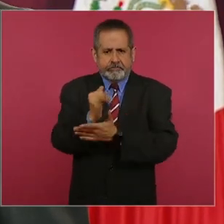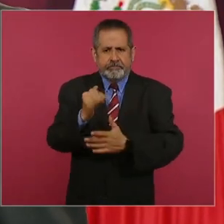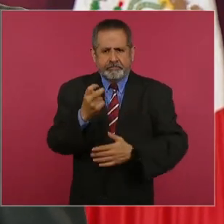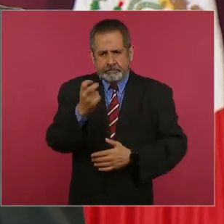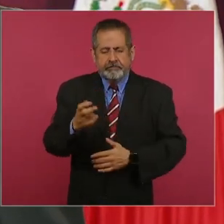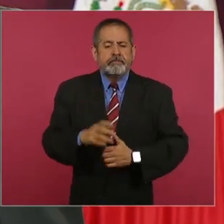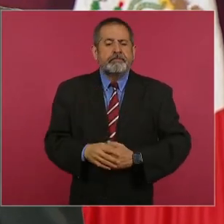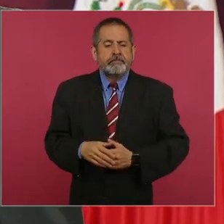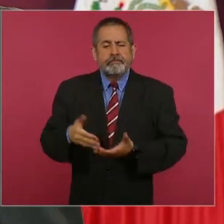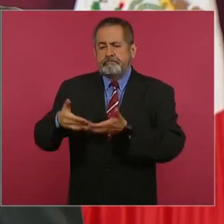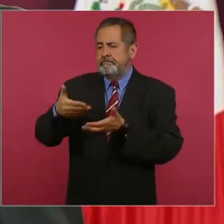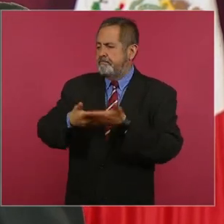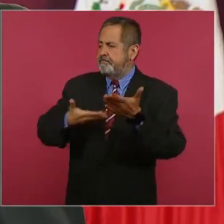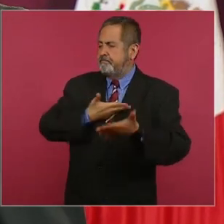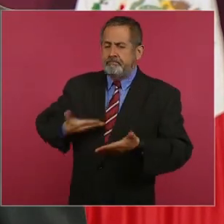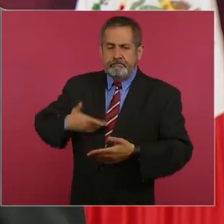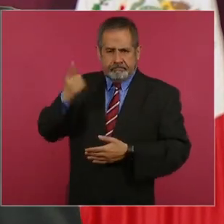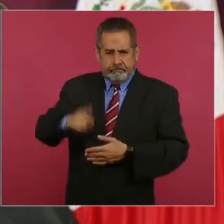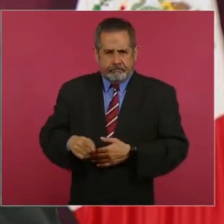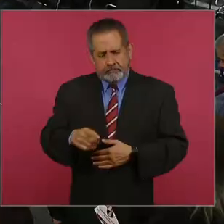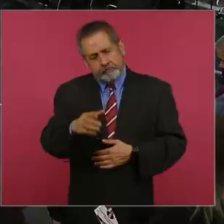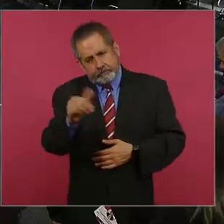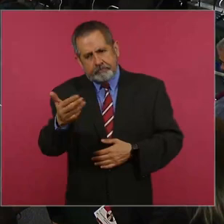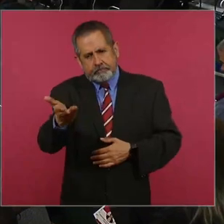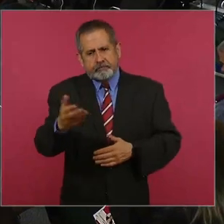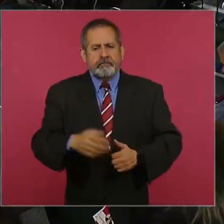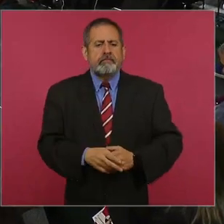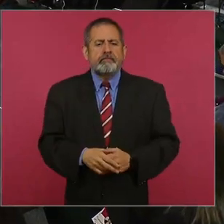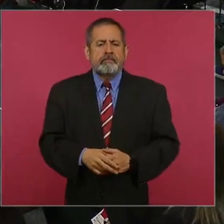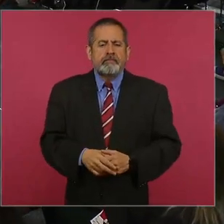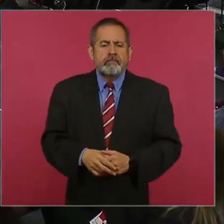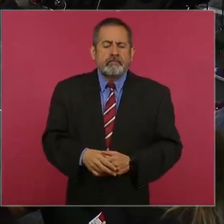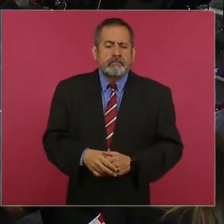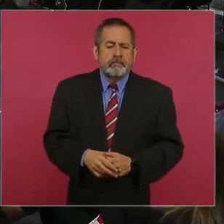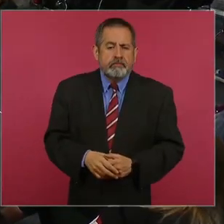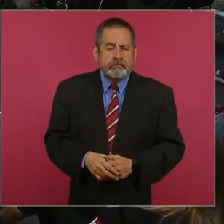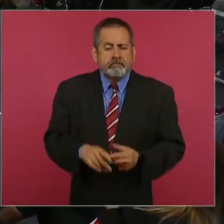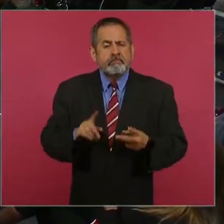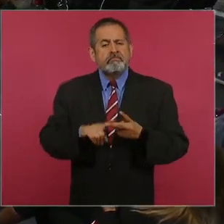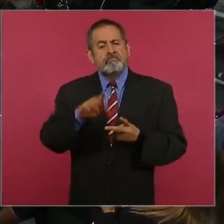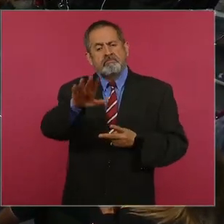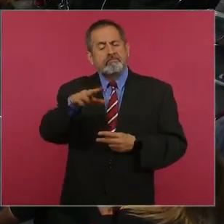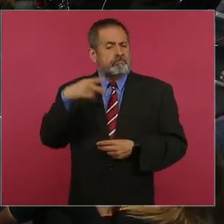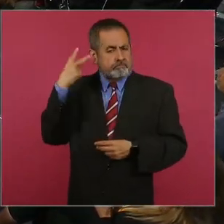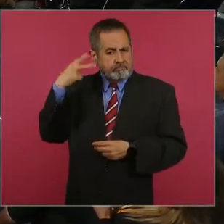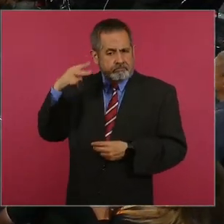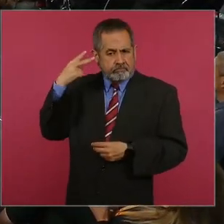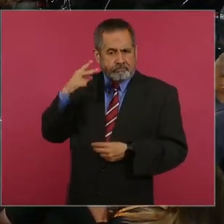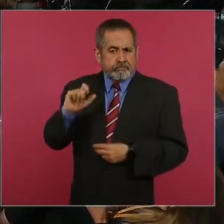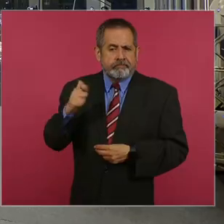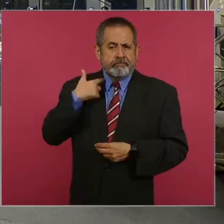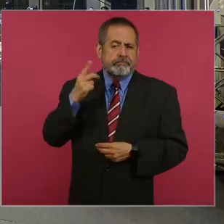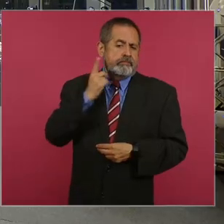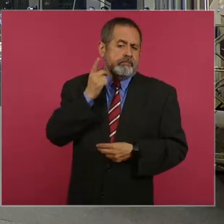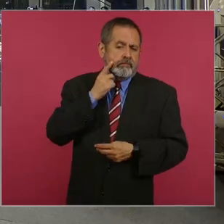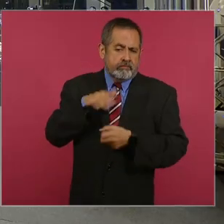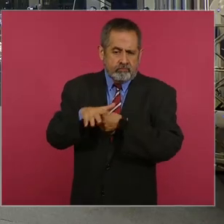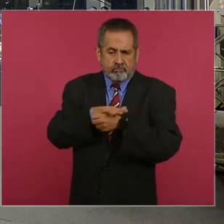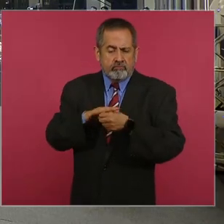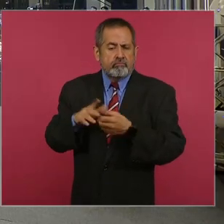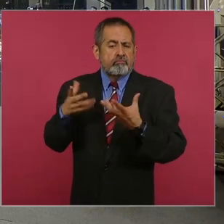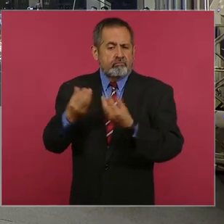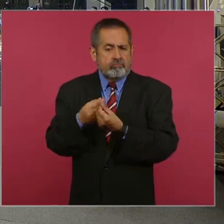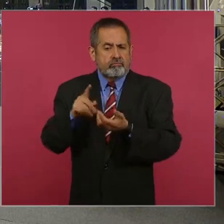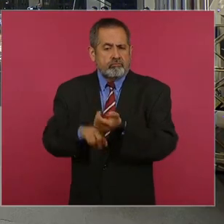presidencial adelante señor presidente en veracruz el exdiputado local del